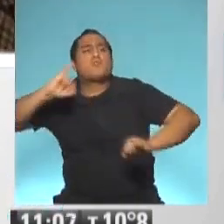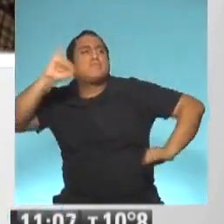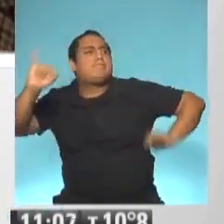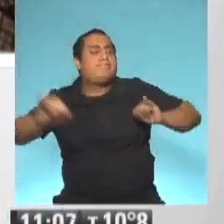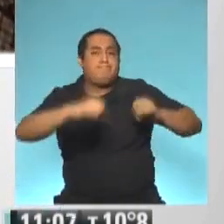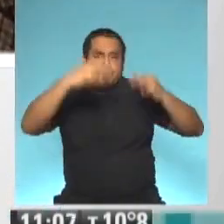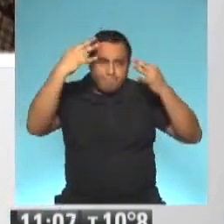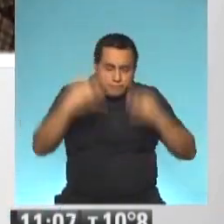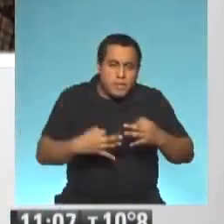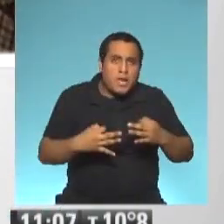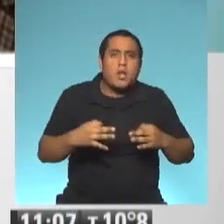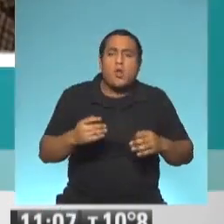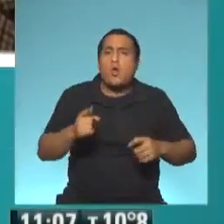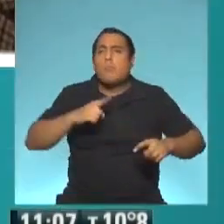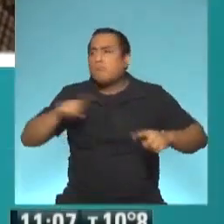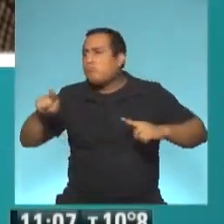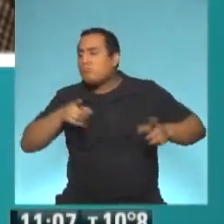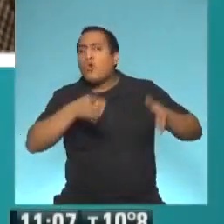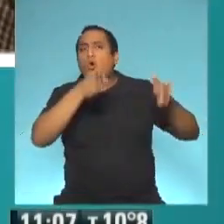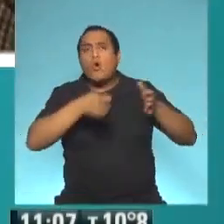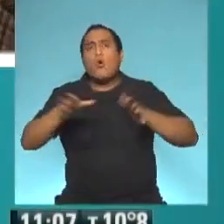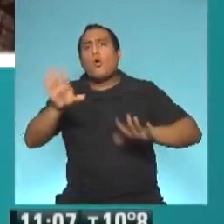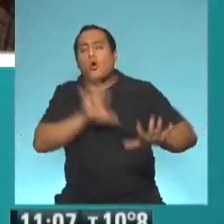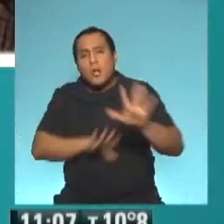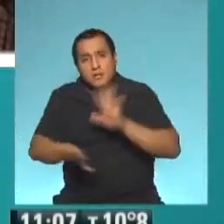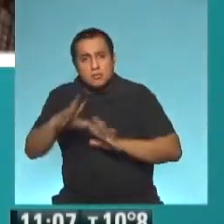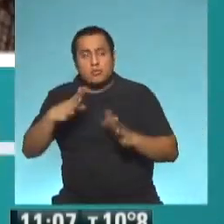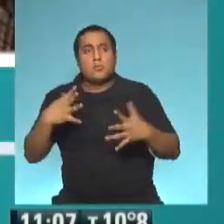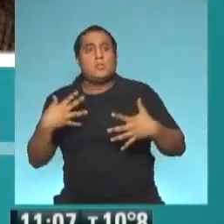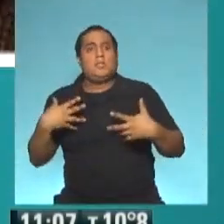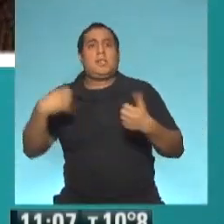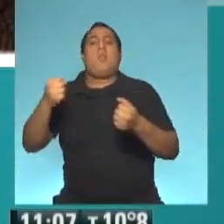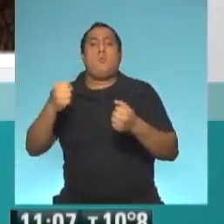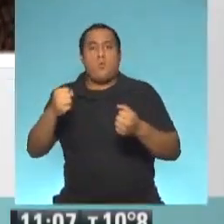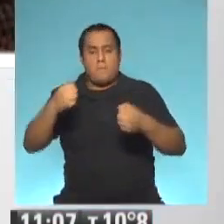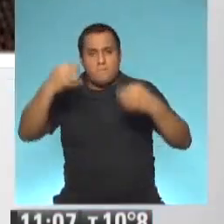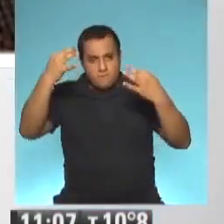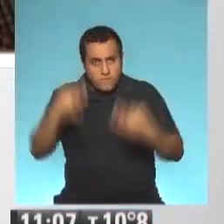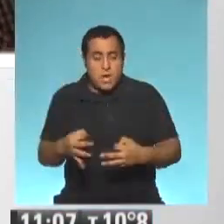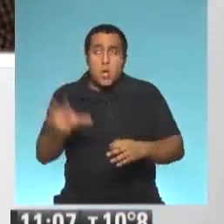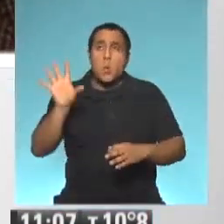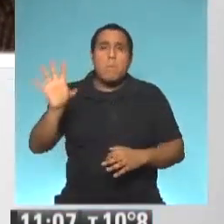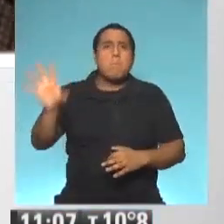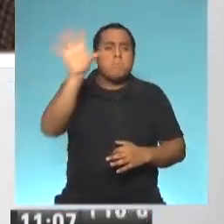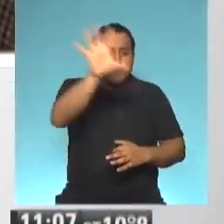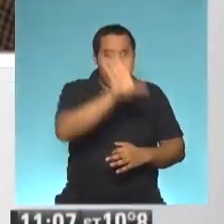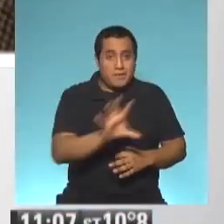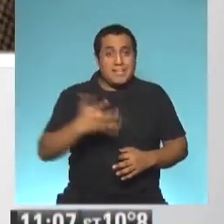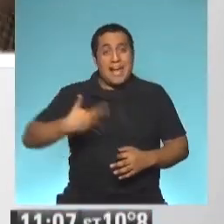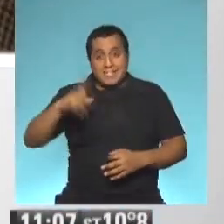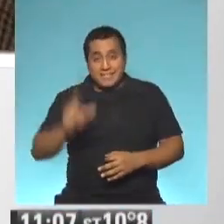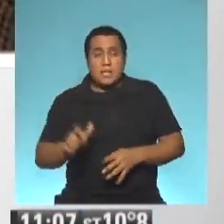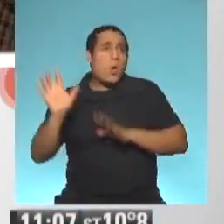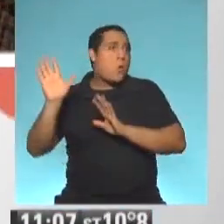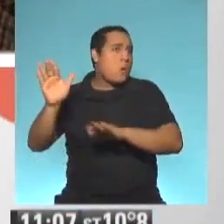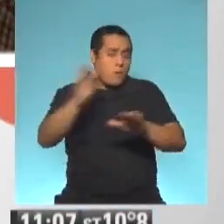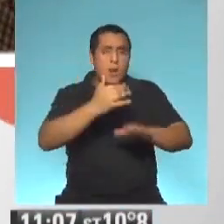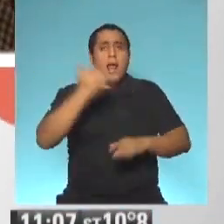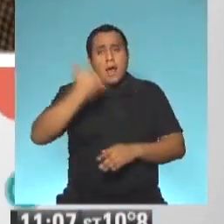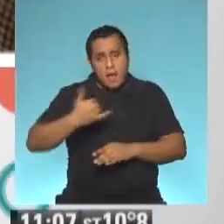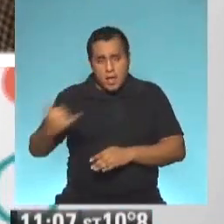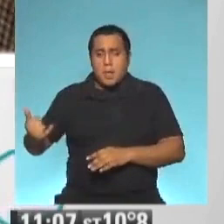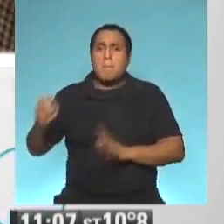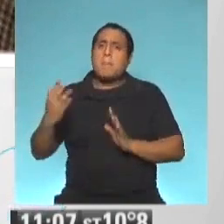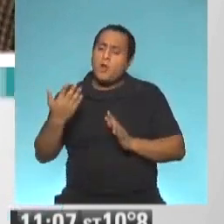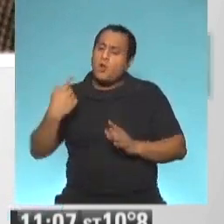generar organización, una organización sanitaria, como de hecho hoy existe en todas las provincias argentinas, pero todavía tenemos mucho